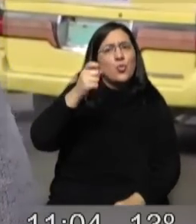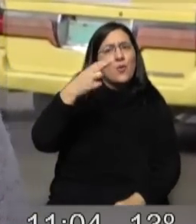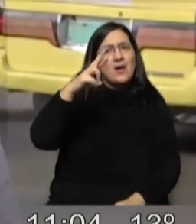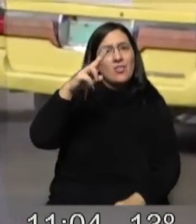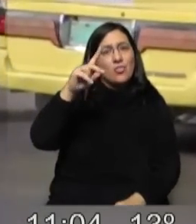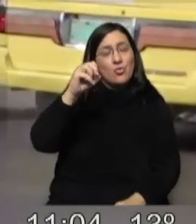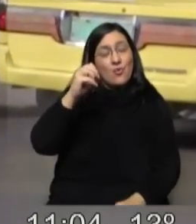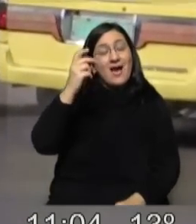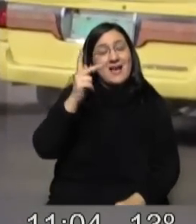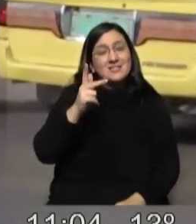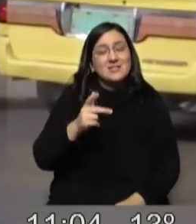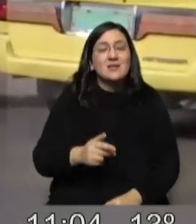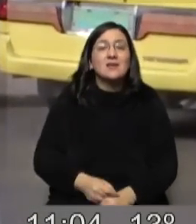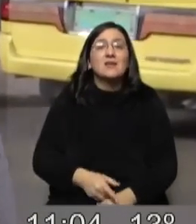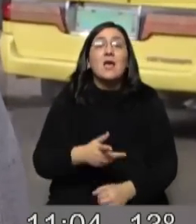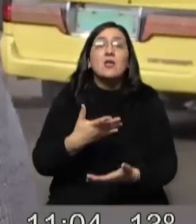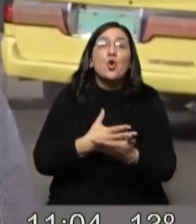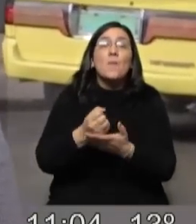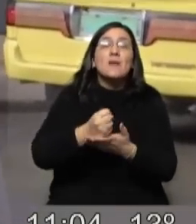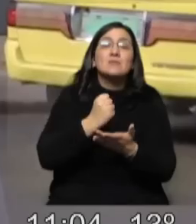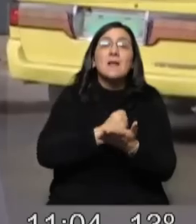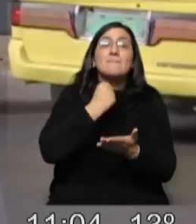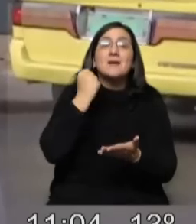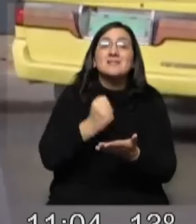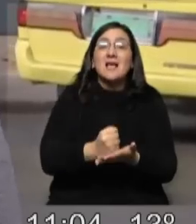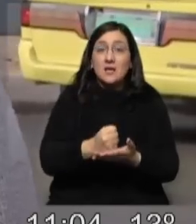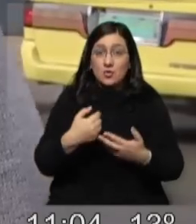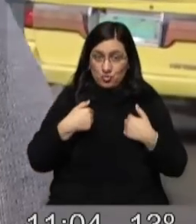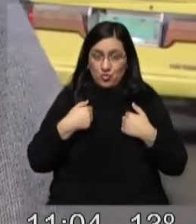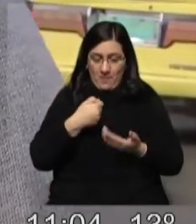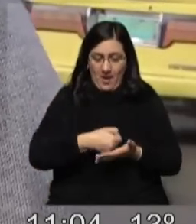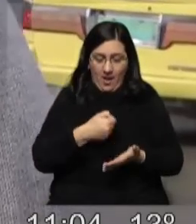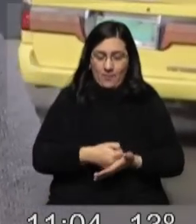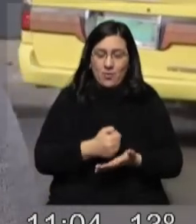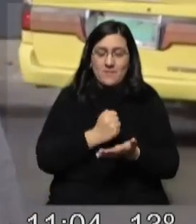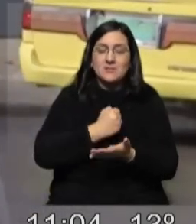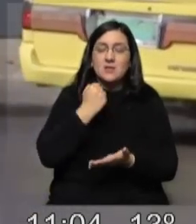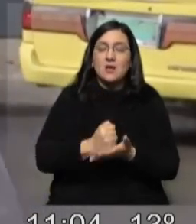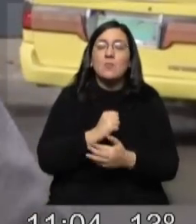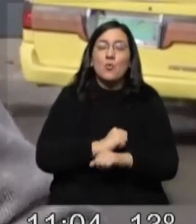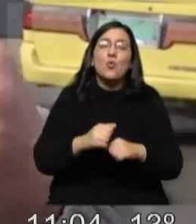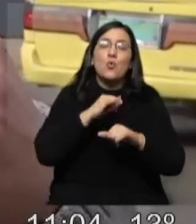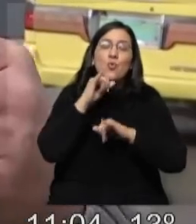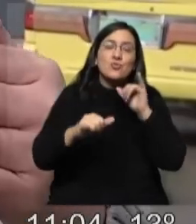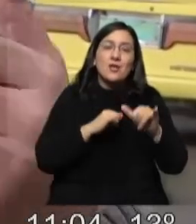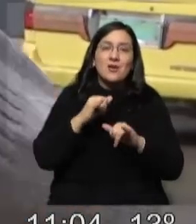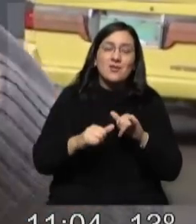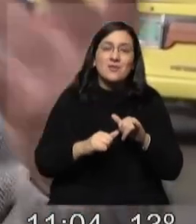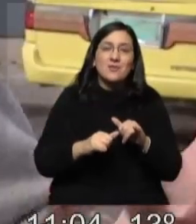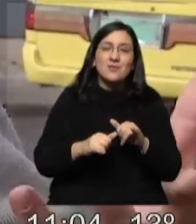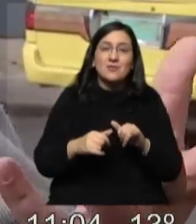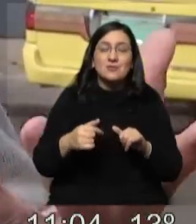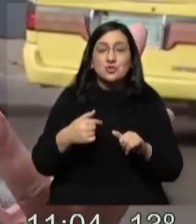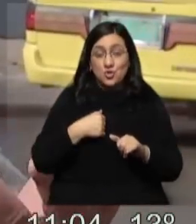iniciativa propia, compramos el pasaje de nuestro bolsillo. Les puedo contar incluso que Yo